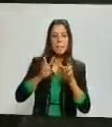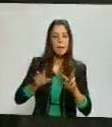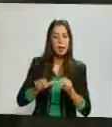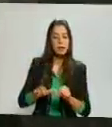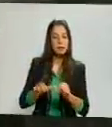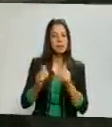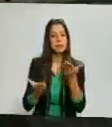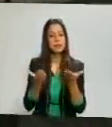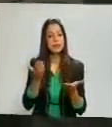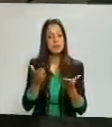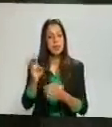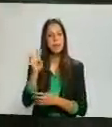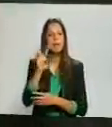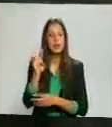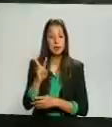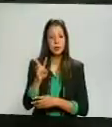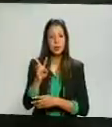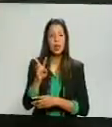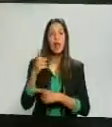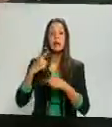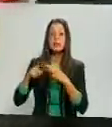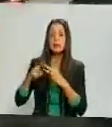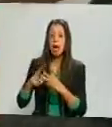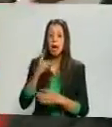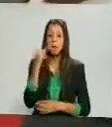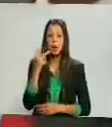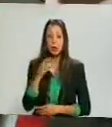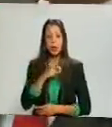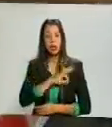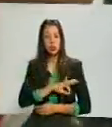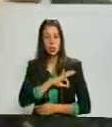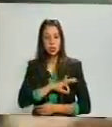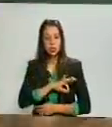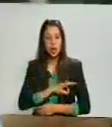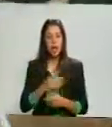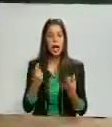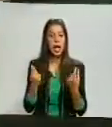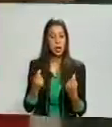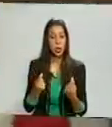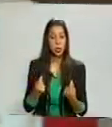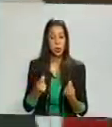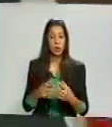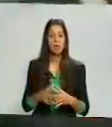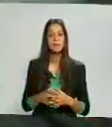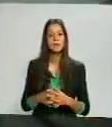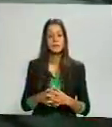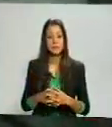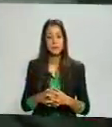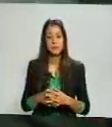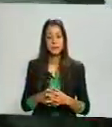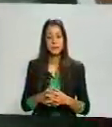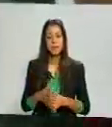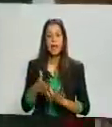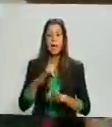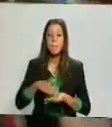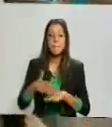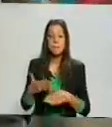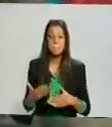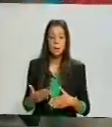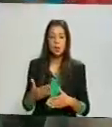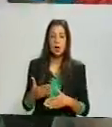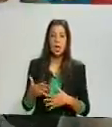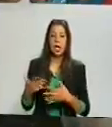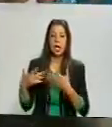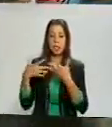del país en los diferentes ámbitos políticos, sociales y económicos. Esto ante la arremetida imperial